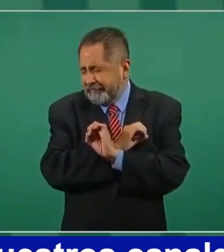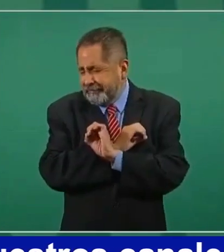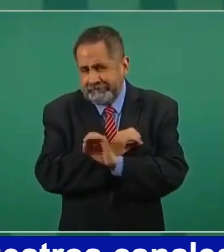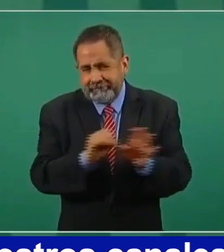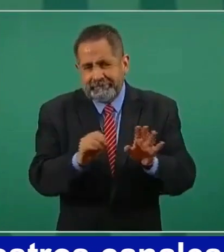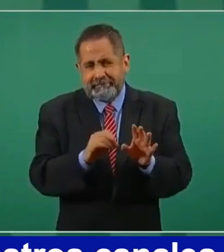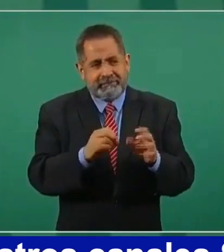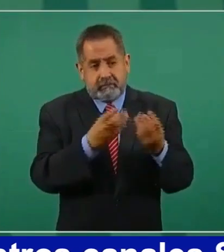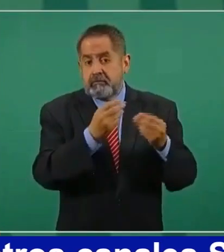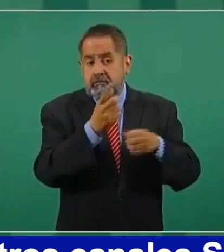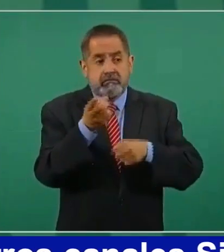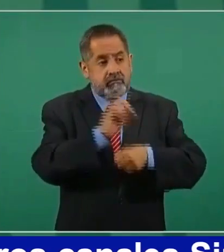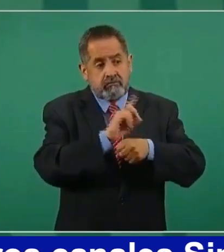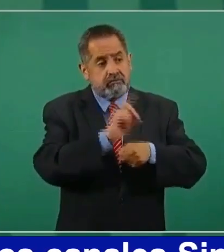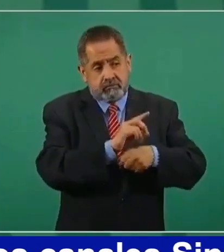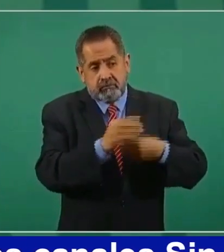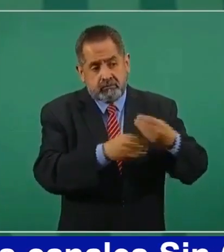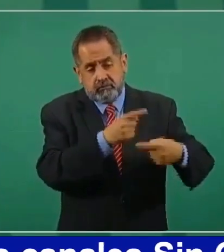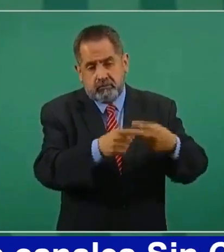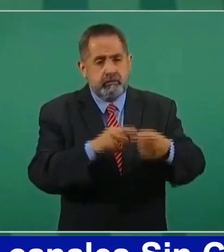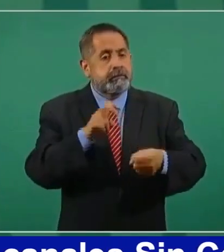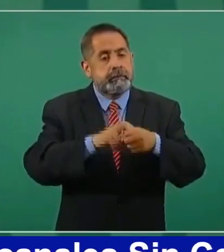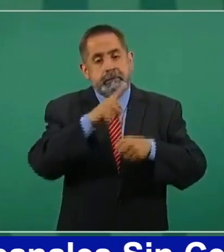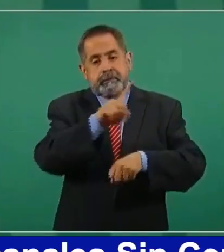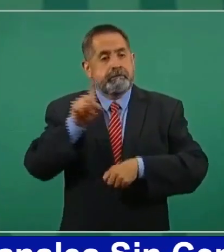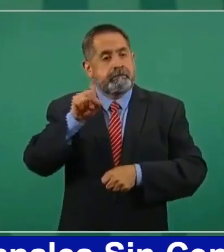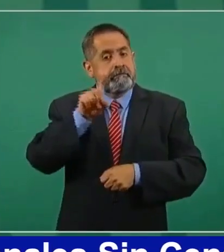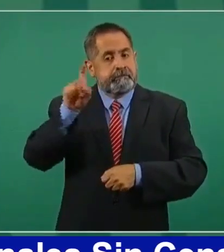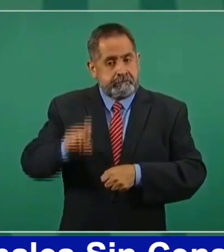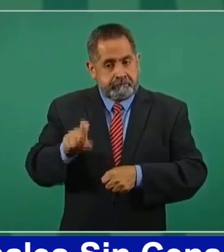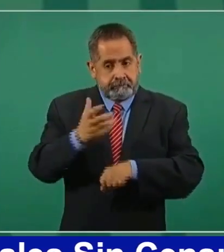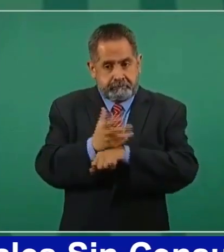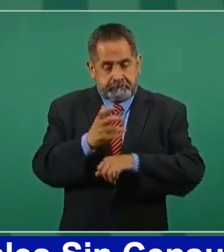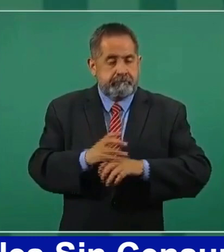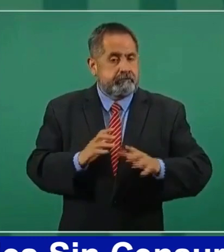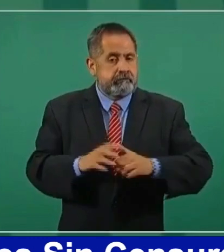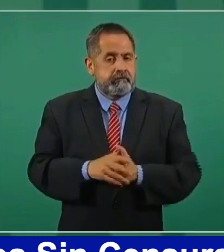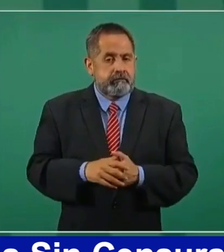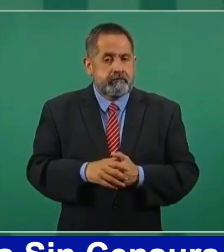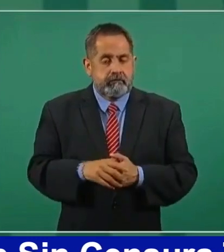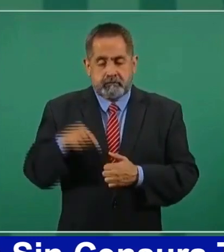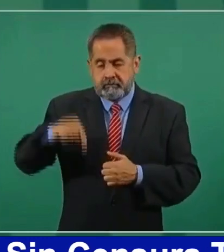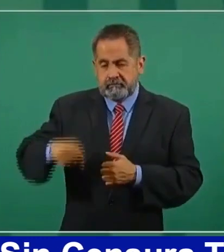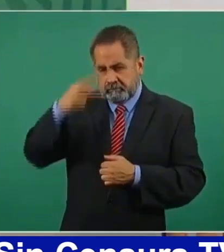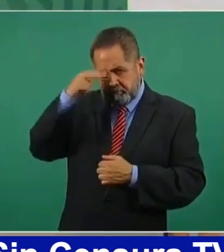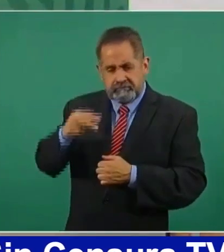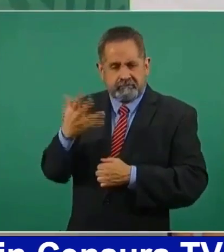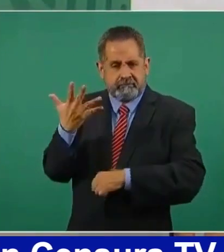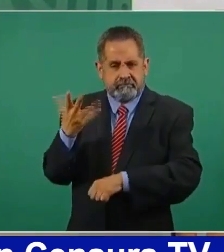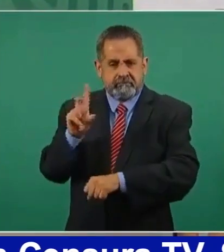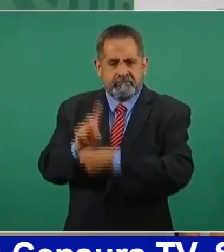pero muchos días en Texas. En 5 días aquí,